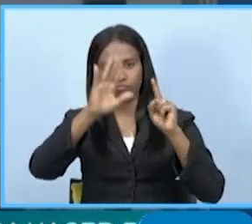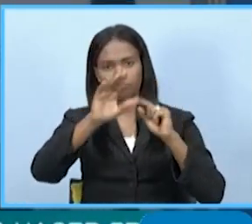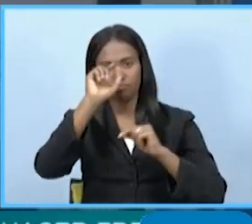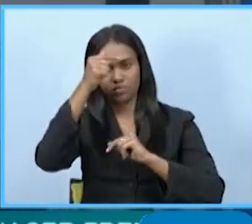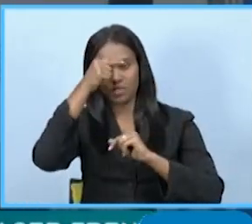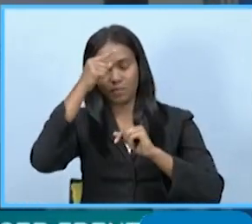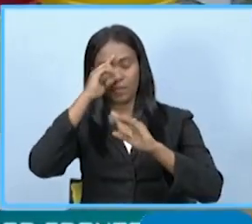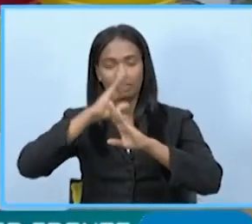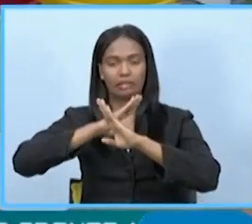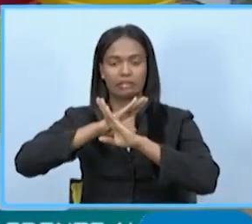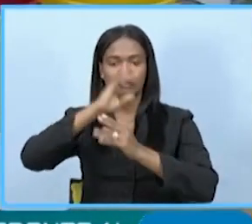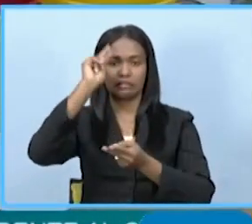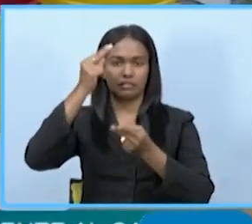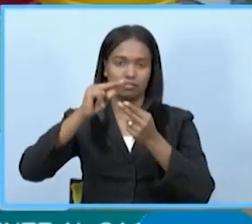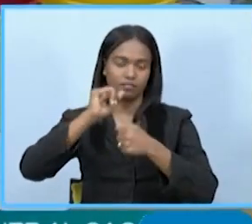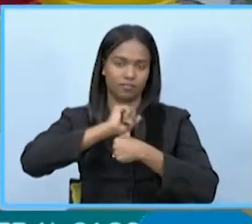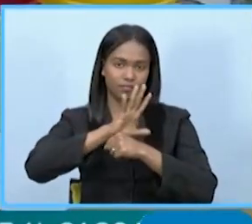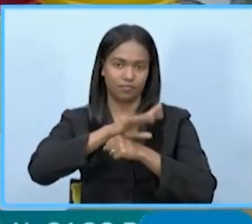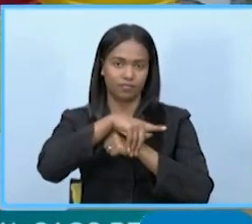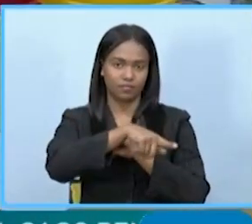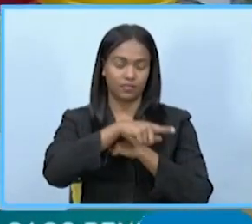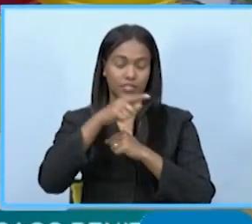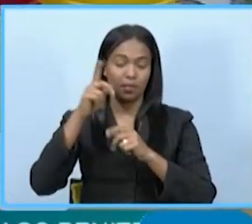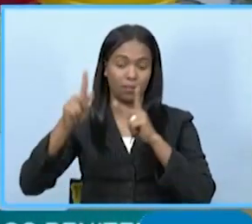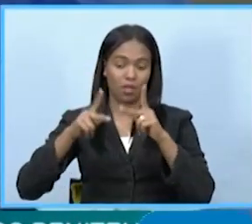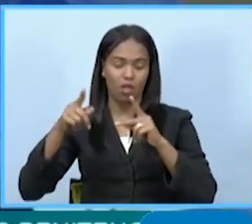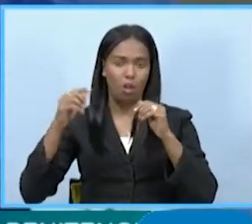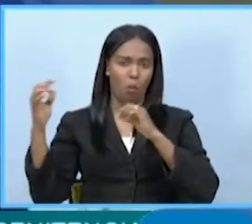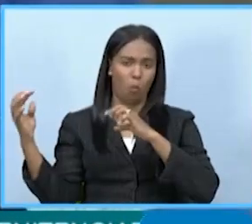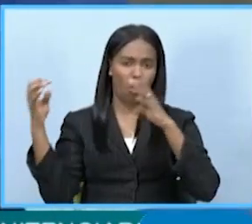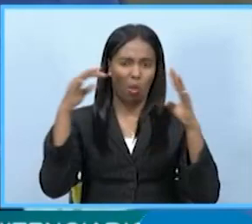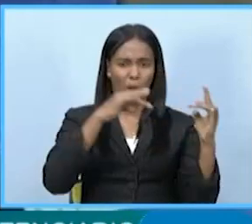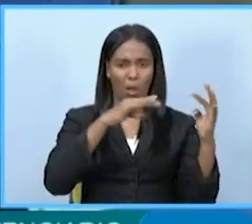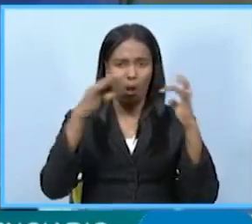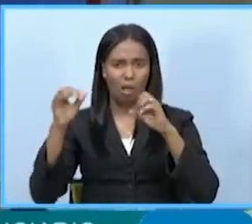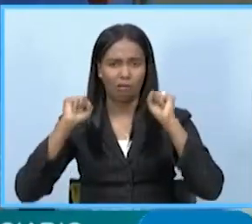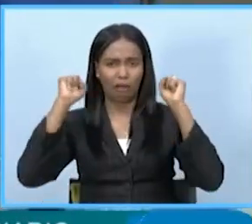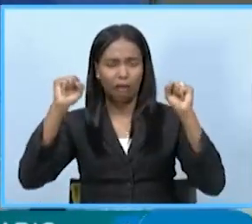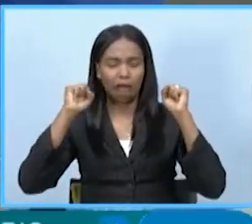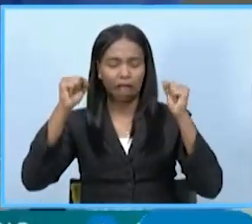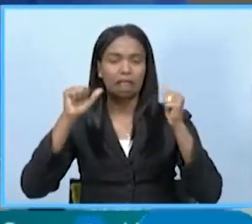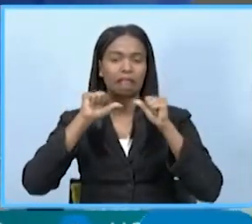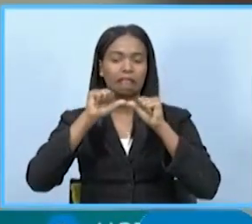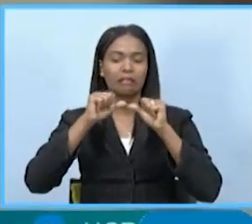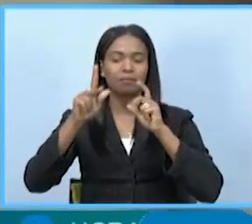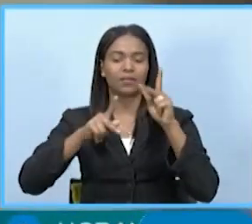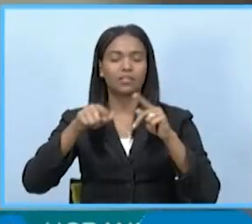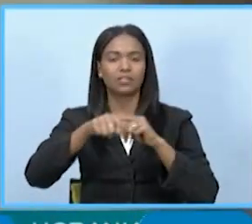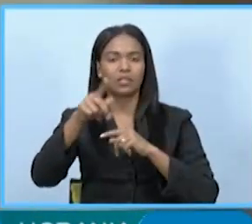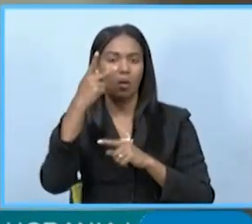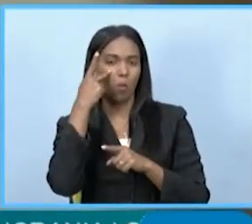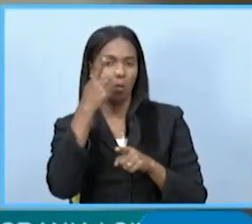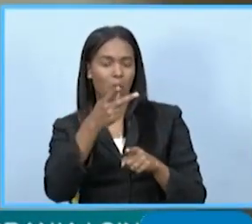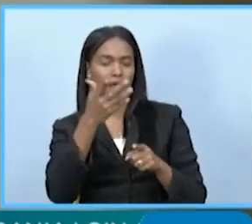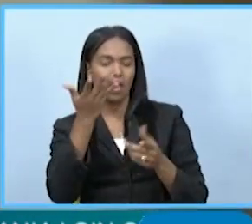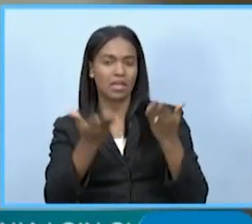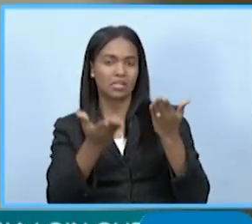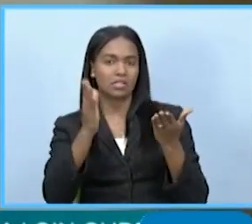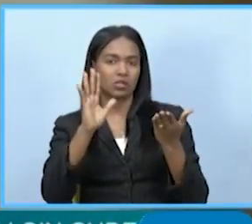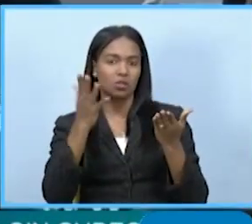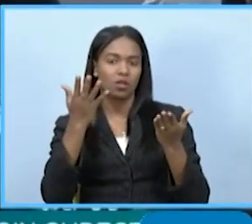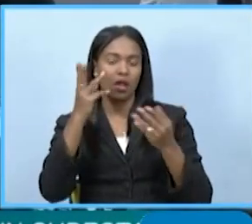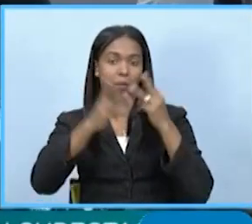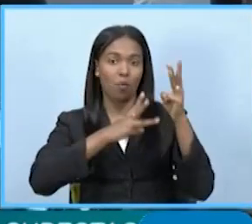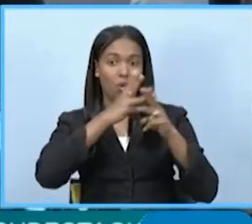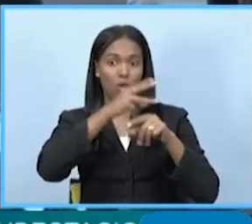para combatir el virus. Los estrictos confinamientos se están poniendo en duda por una población que ve como prácticamente el resto